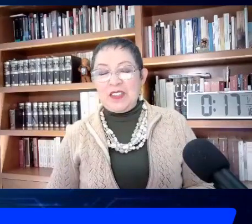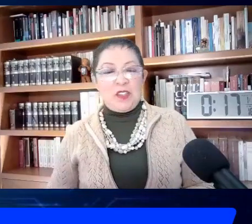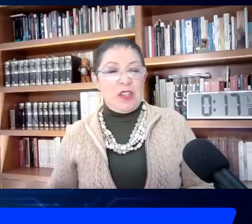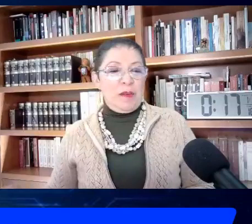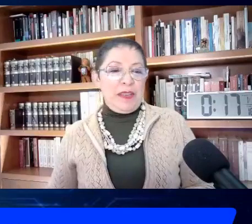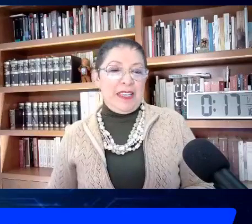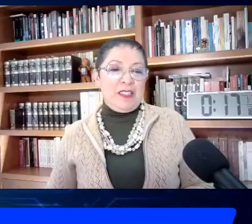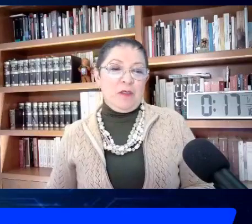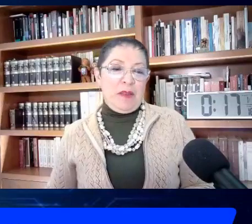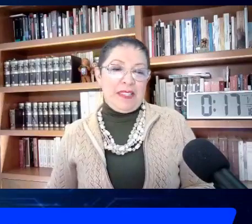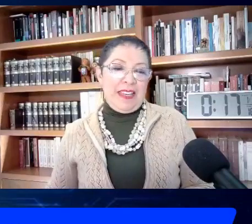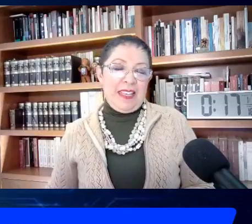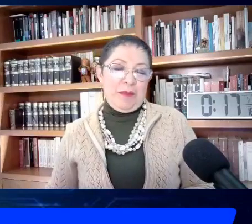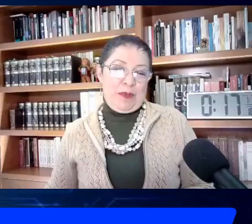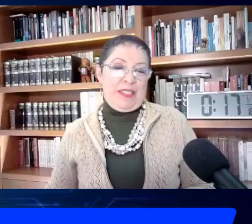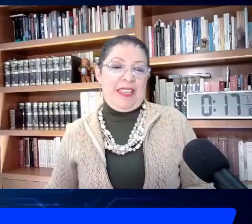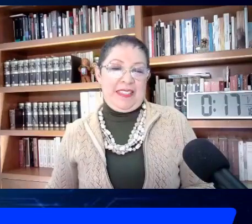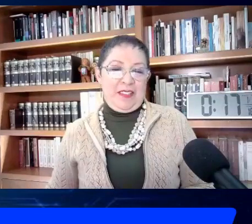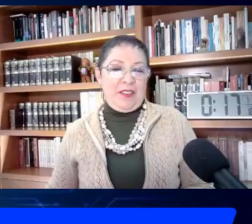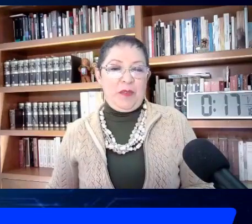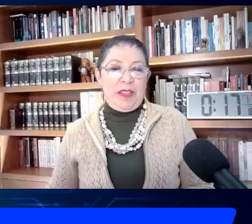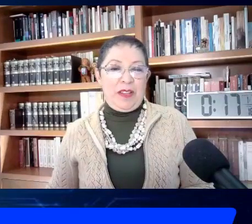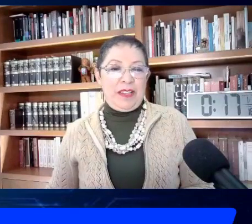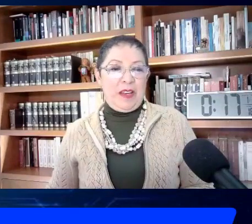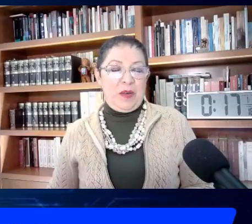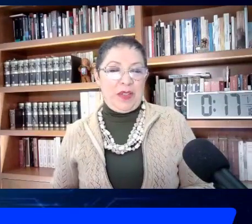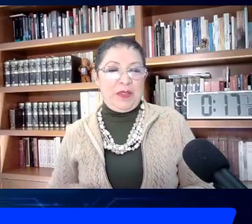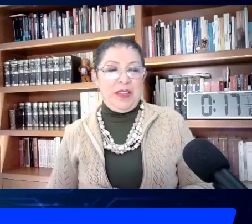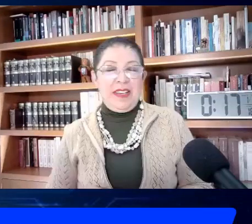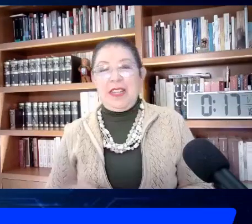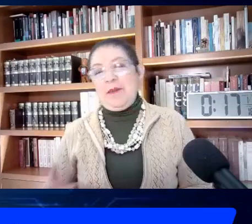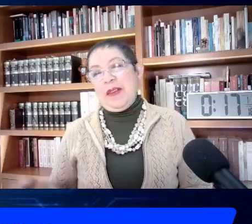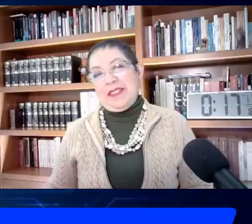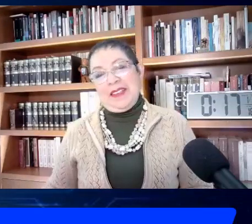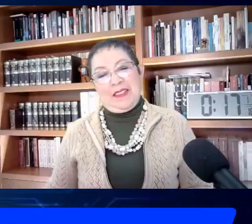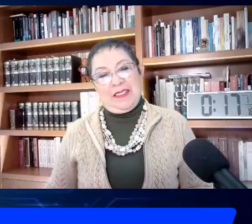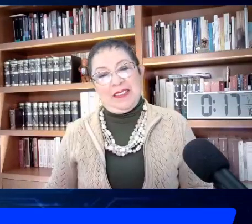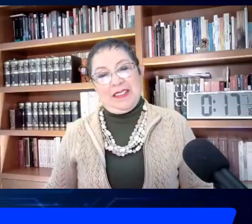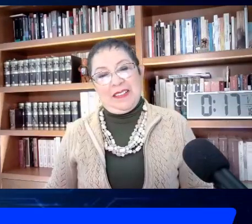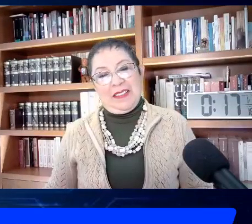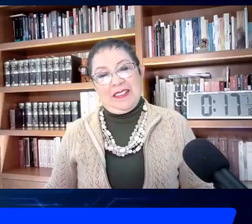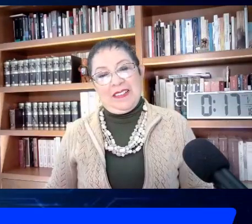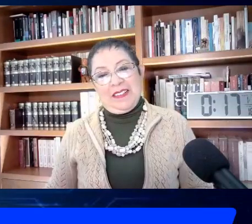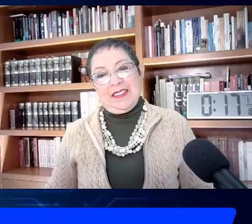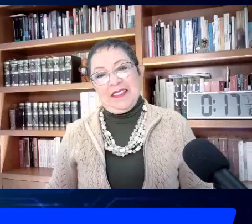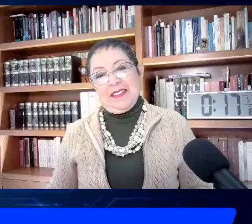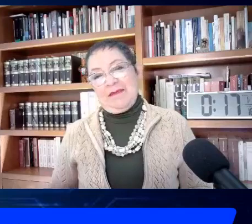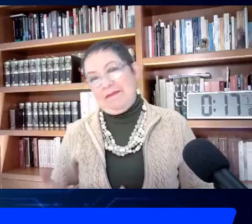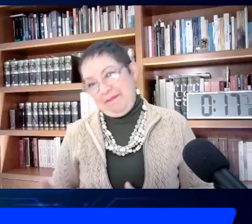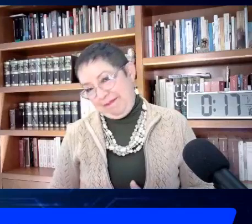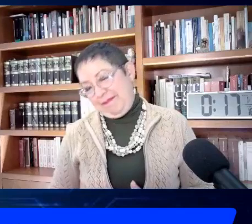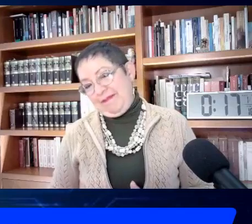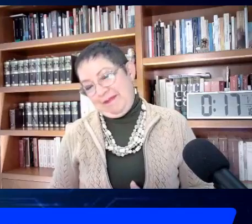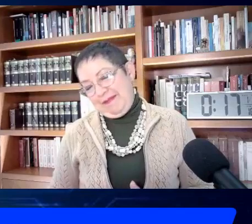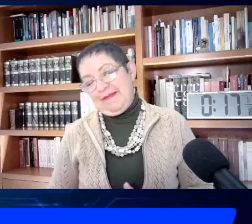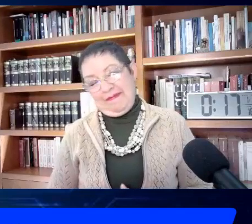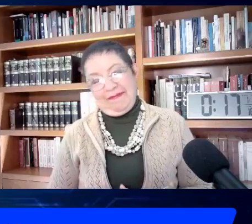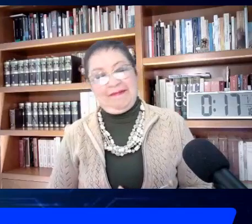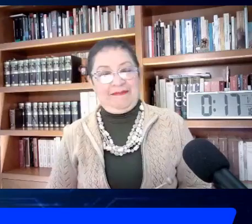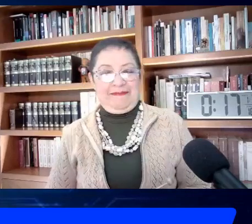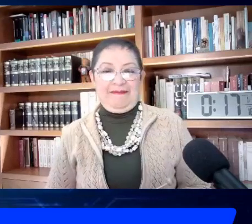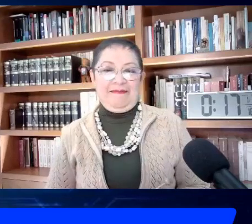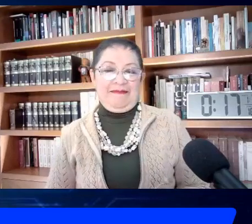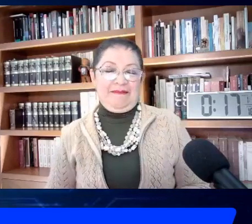de distracción de los albañiles no pasa nada por si están de acuerdo tienen que descansar no no seamos